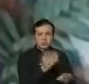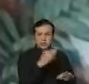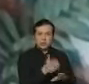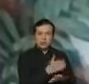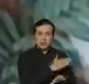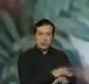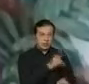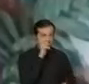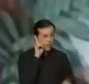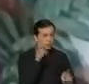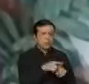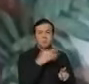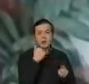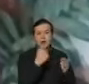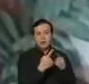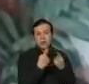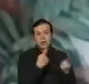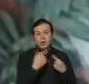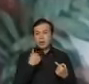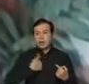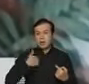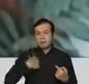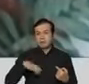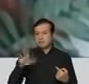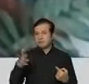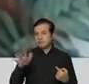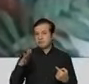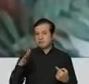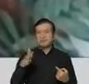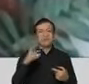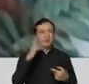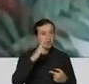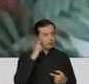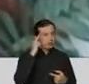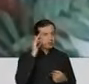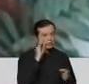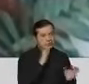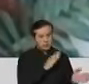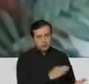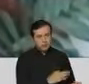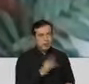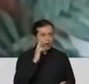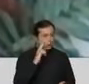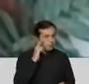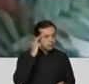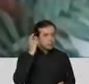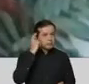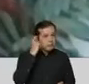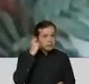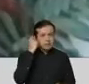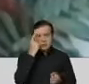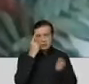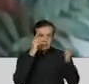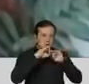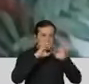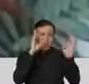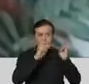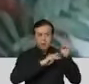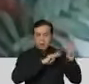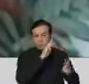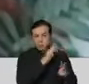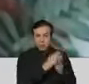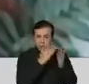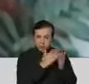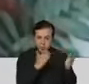tenemos una mucho mejor negociación que Argentina. ¿Por qué? Porque lo hicimos con racionalidad, porque lo hicimos entendiendo cómo funciona el mundo y